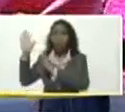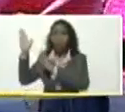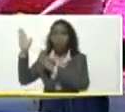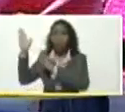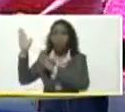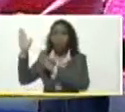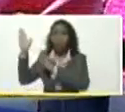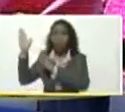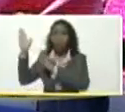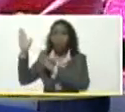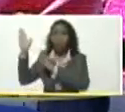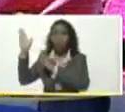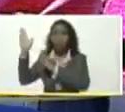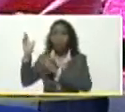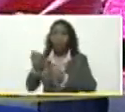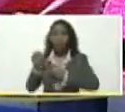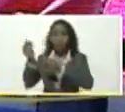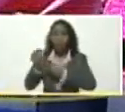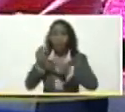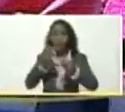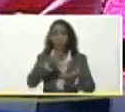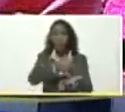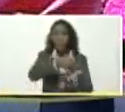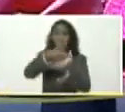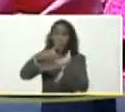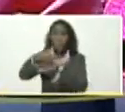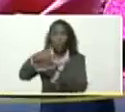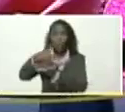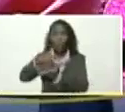Pasa el acto allá, van a entregar los premios.